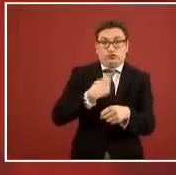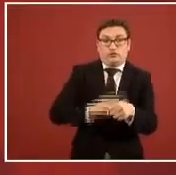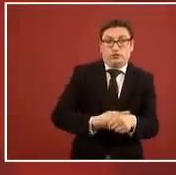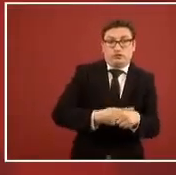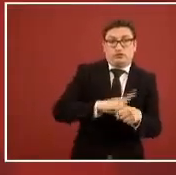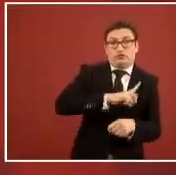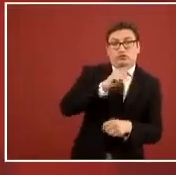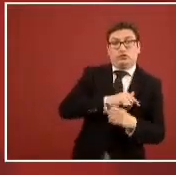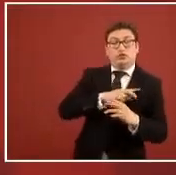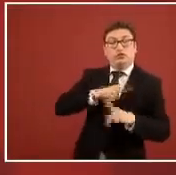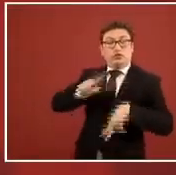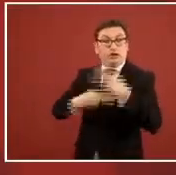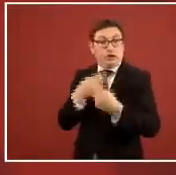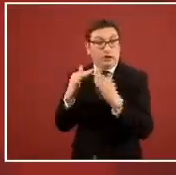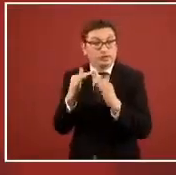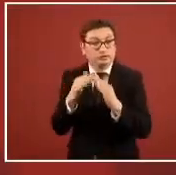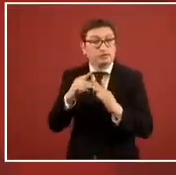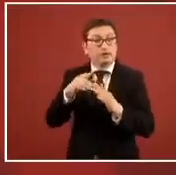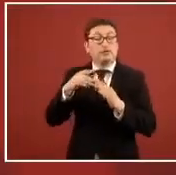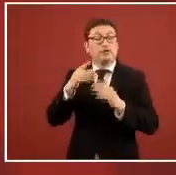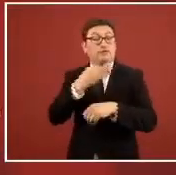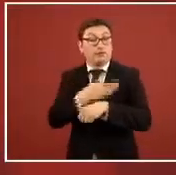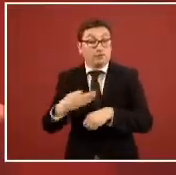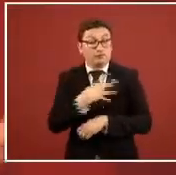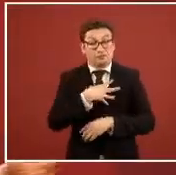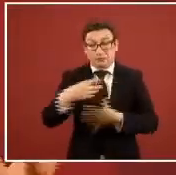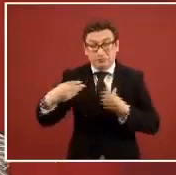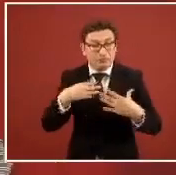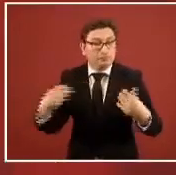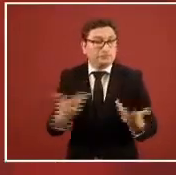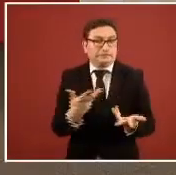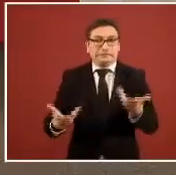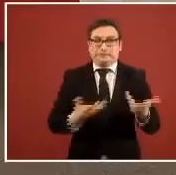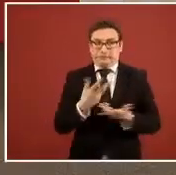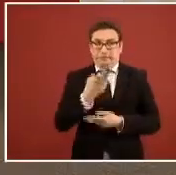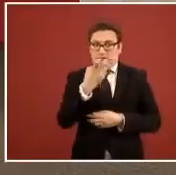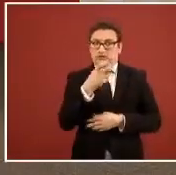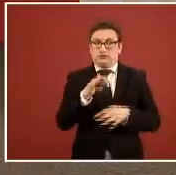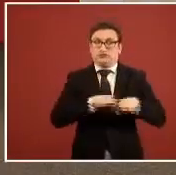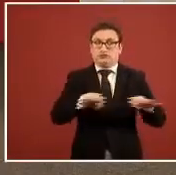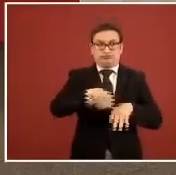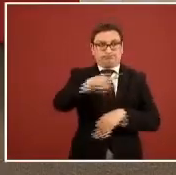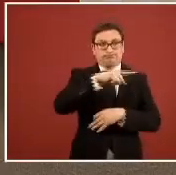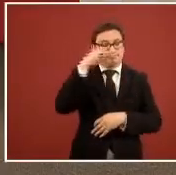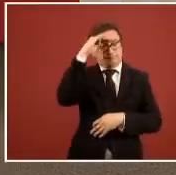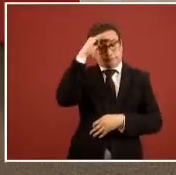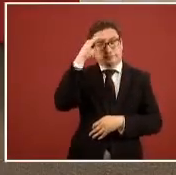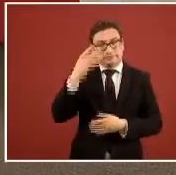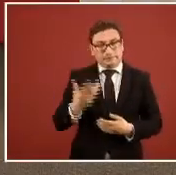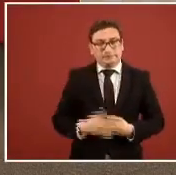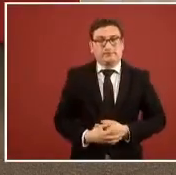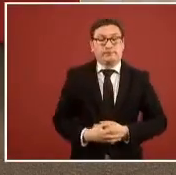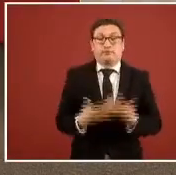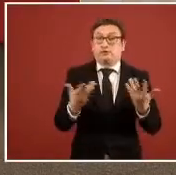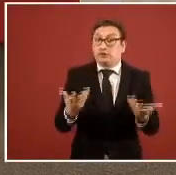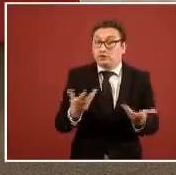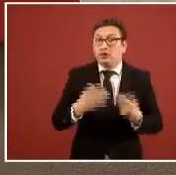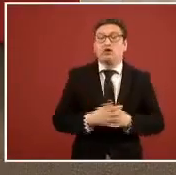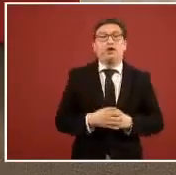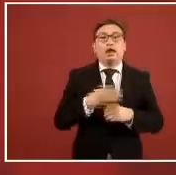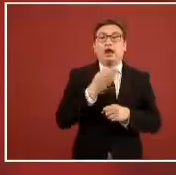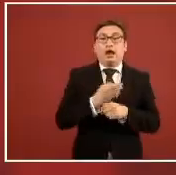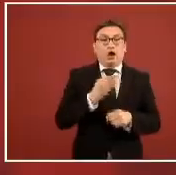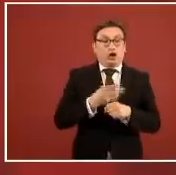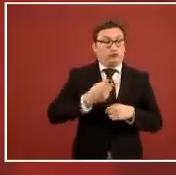casa y contagio a la familia? También es una pregunta muy importante. Entonces, las medidas